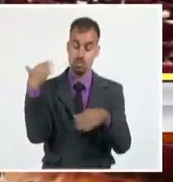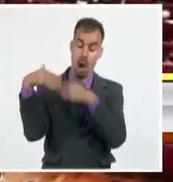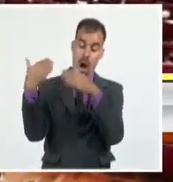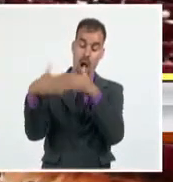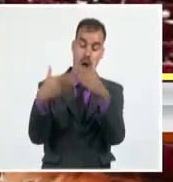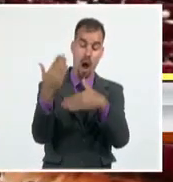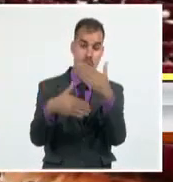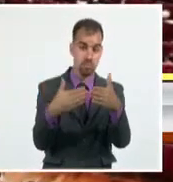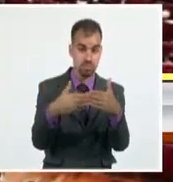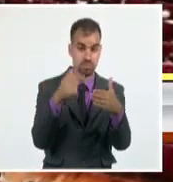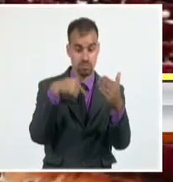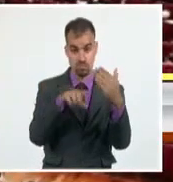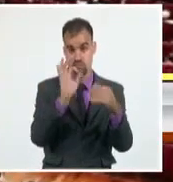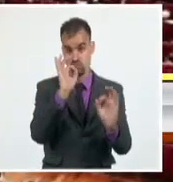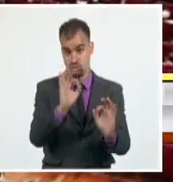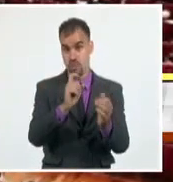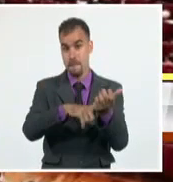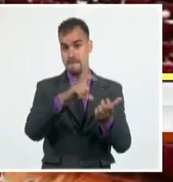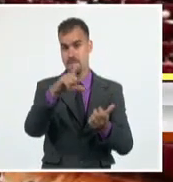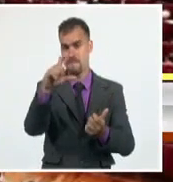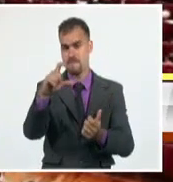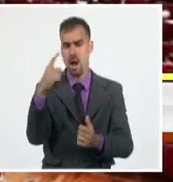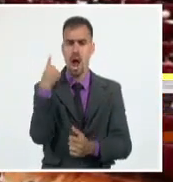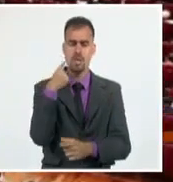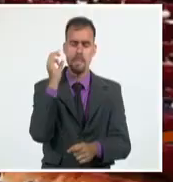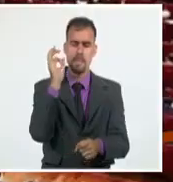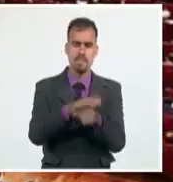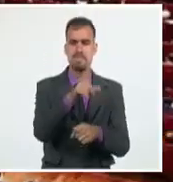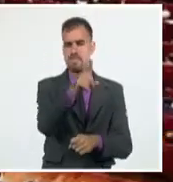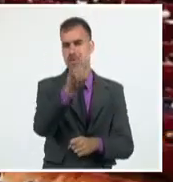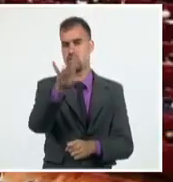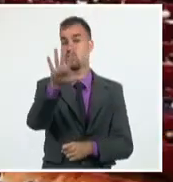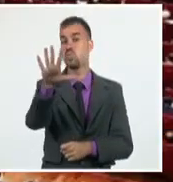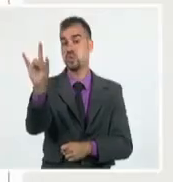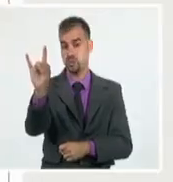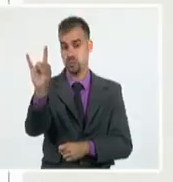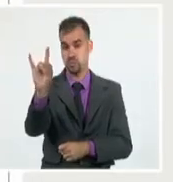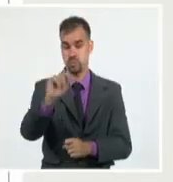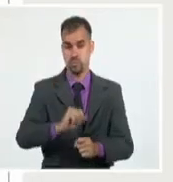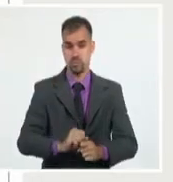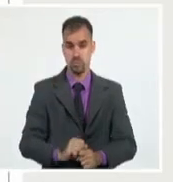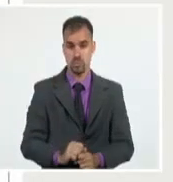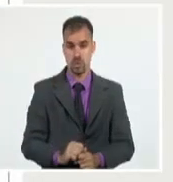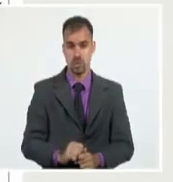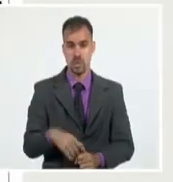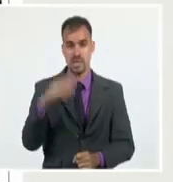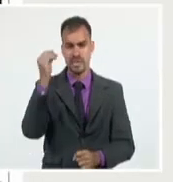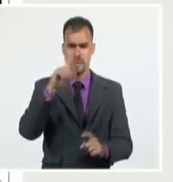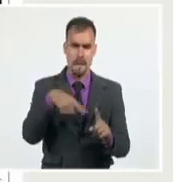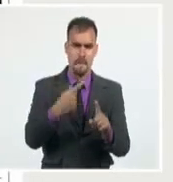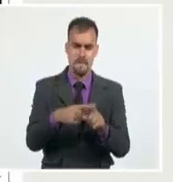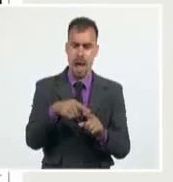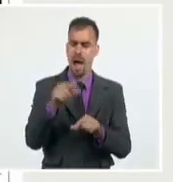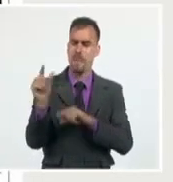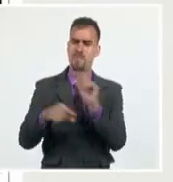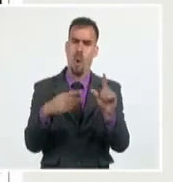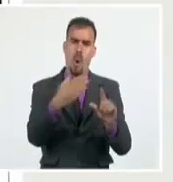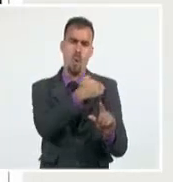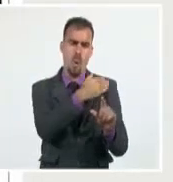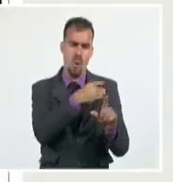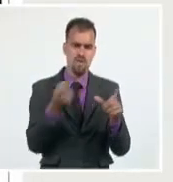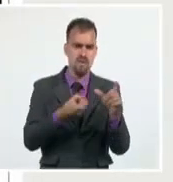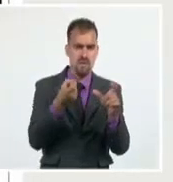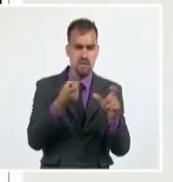ancho de nuestra isla desde 1959 y en las duras horas del ataque a Playa Girón. Desde Bélgica,